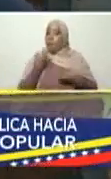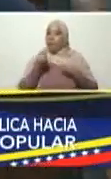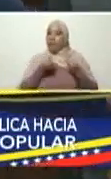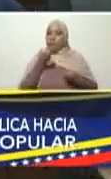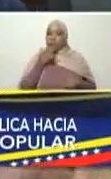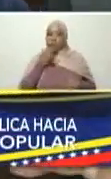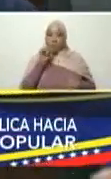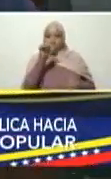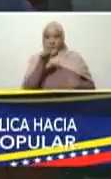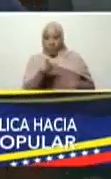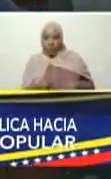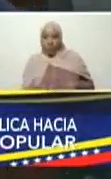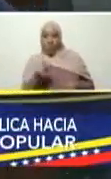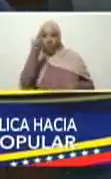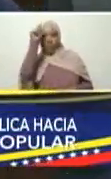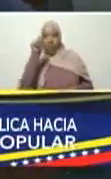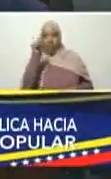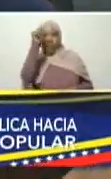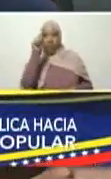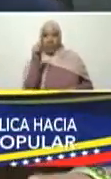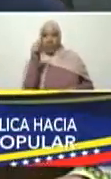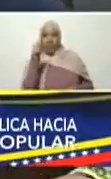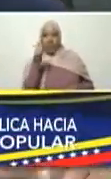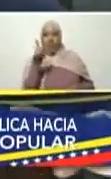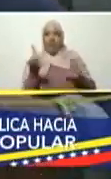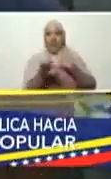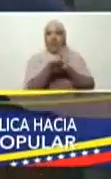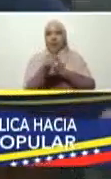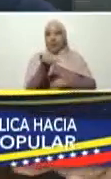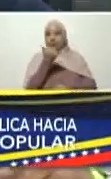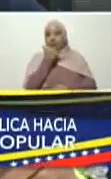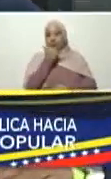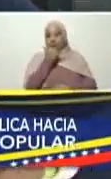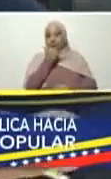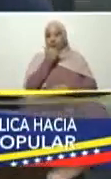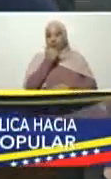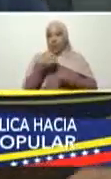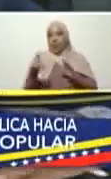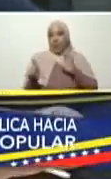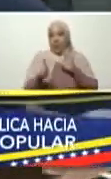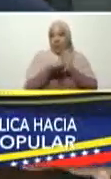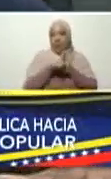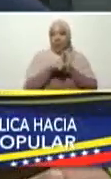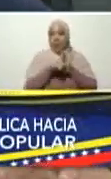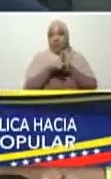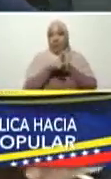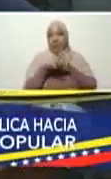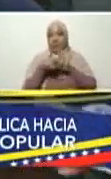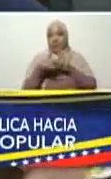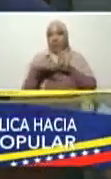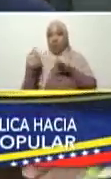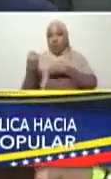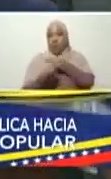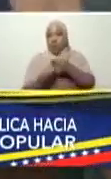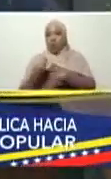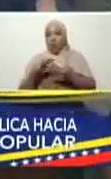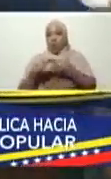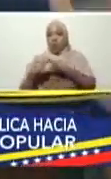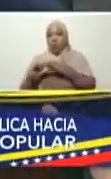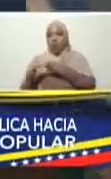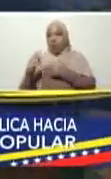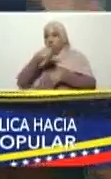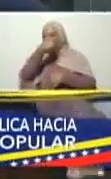compañero parlamentario o parlamentaria se salta esa misma regla, esa misma ordenanza que nosotros generamos dentro del territorio, nos ponemos fúricos como